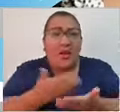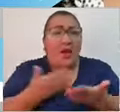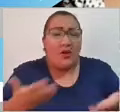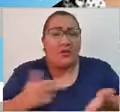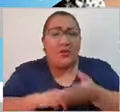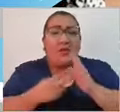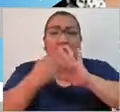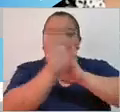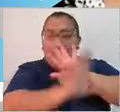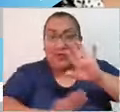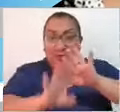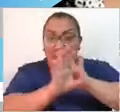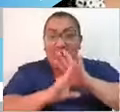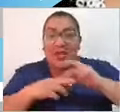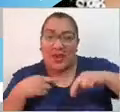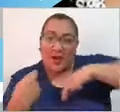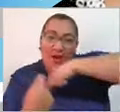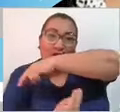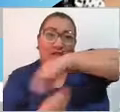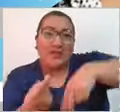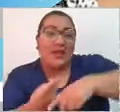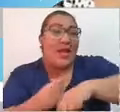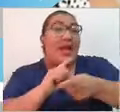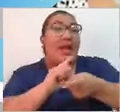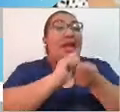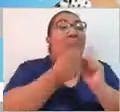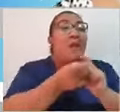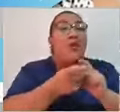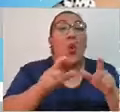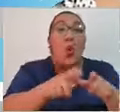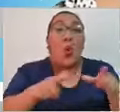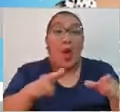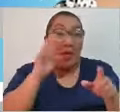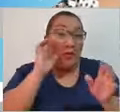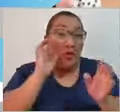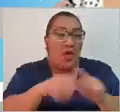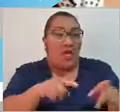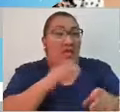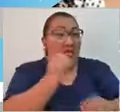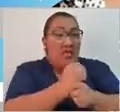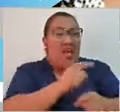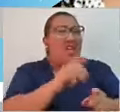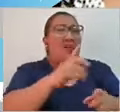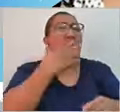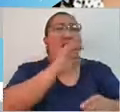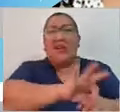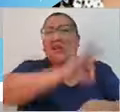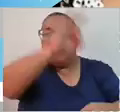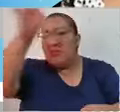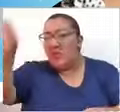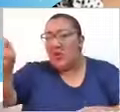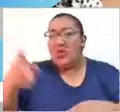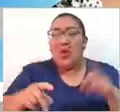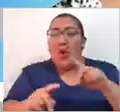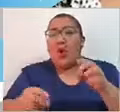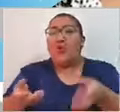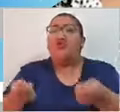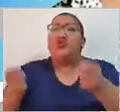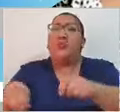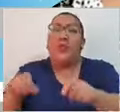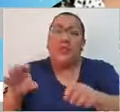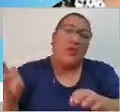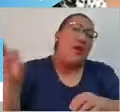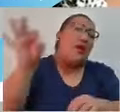de protección? La rotación o cambio de lugar del presunto hostigador o hostigadora, la suspensión temporal del presunto